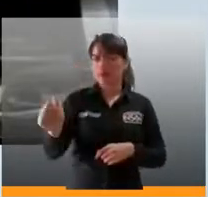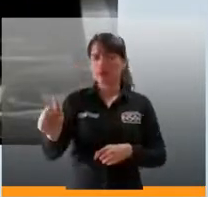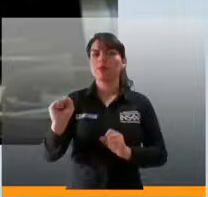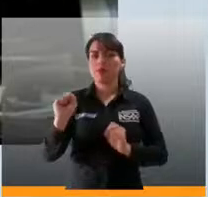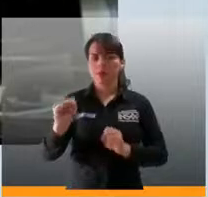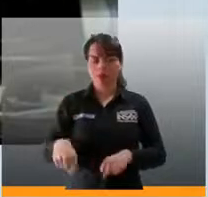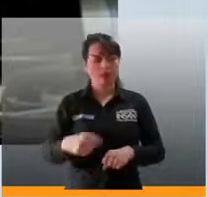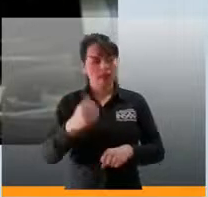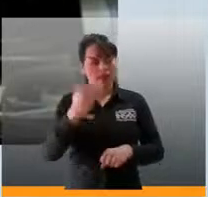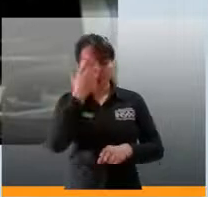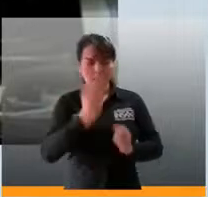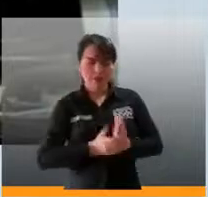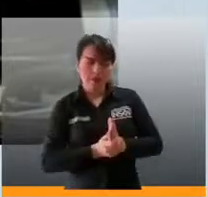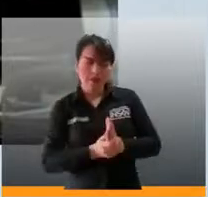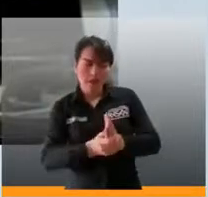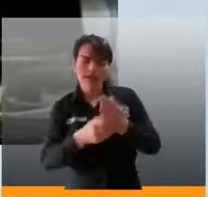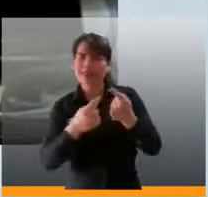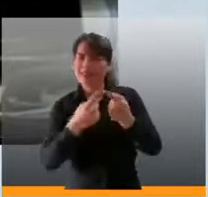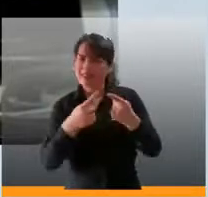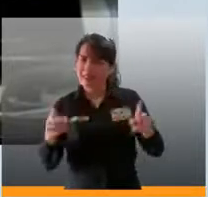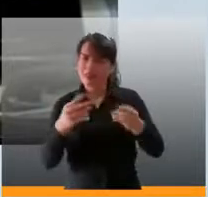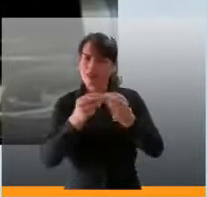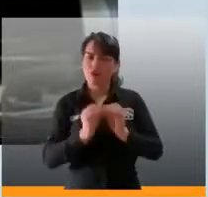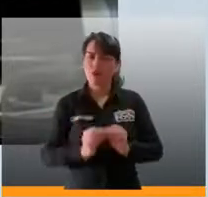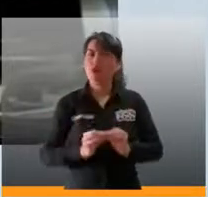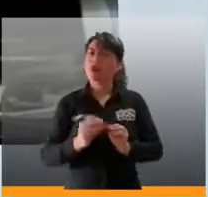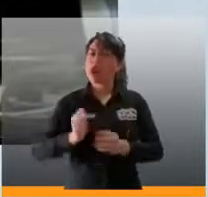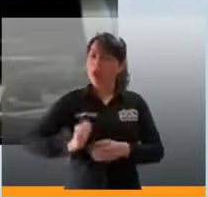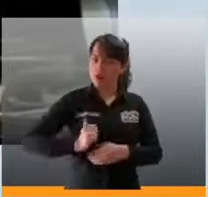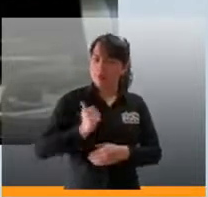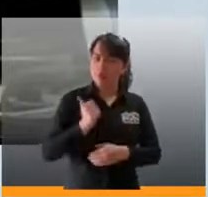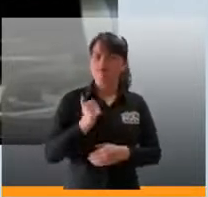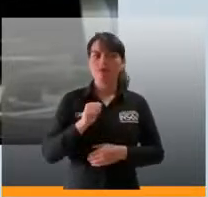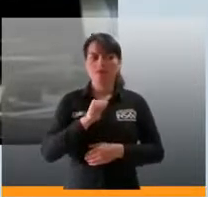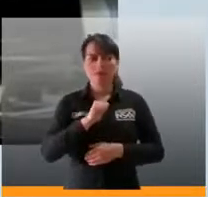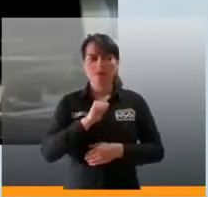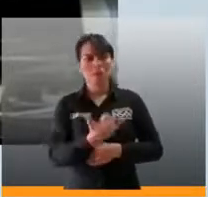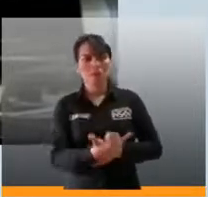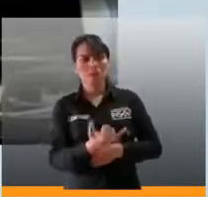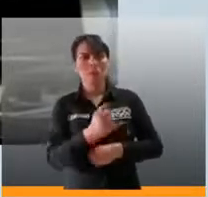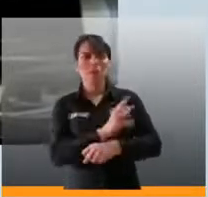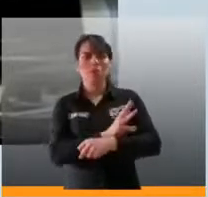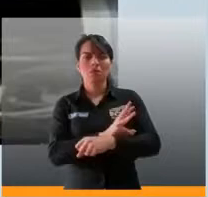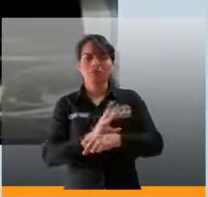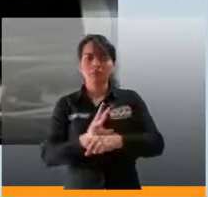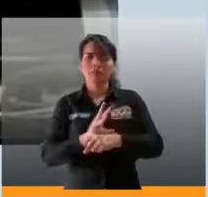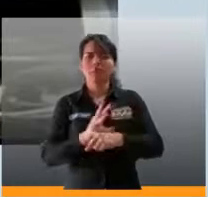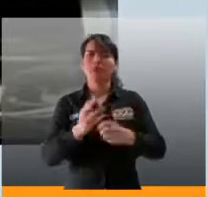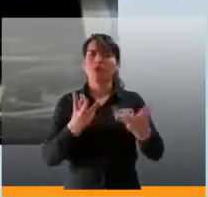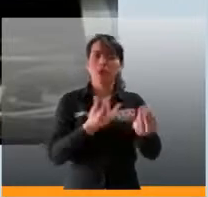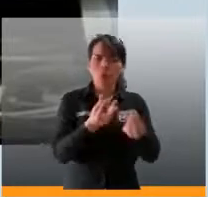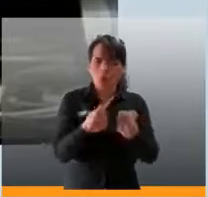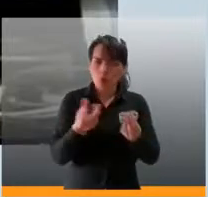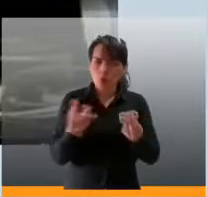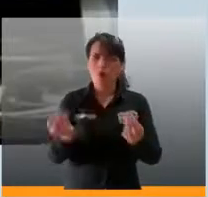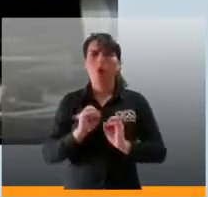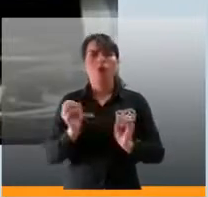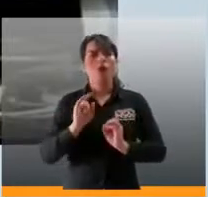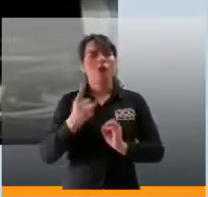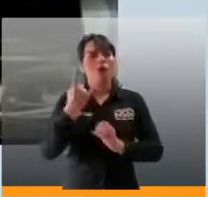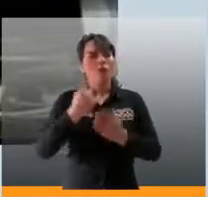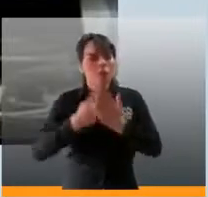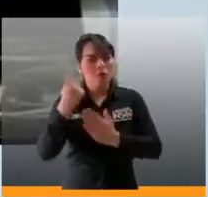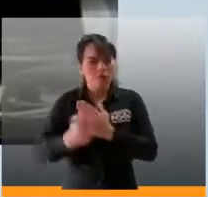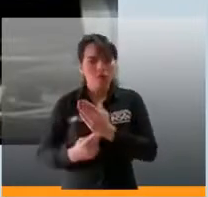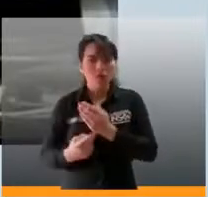diferente, que aprovechen todas las posibilidades que ofrecen las plataformas para organizar grupos, para trabajos colaborativos.